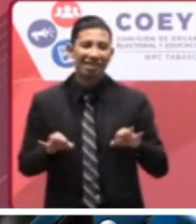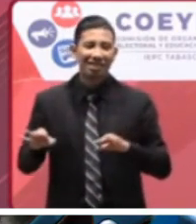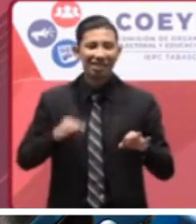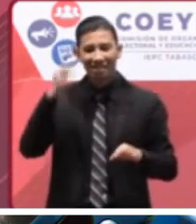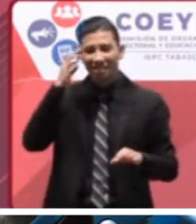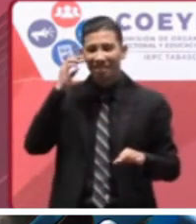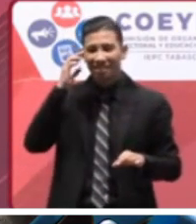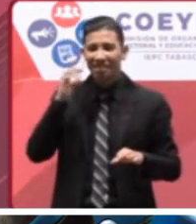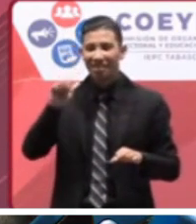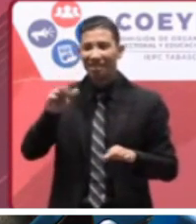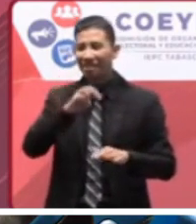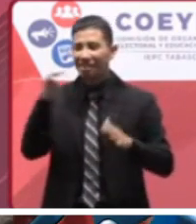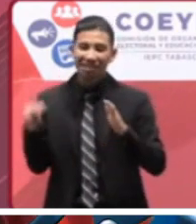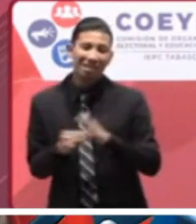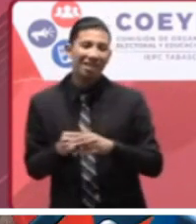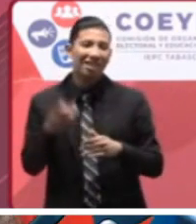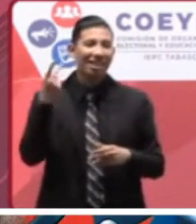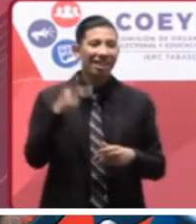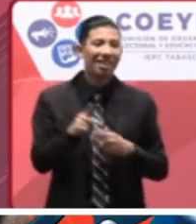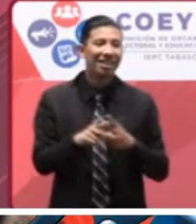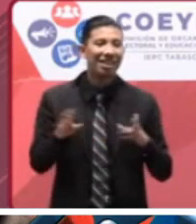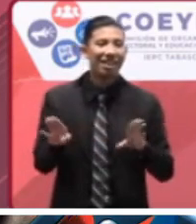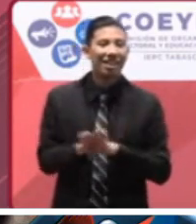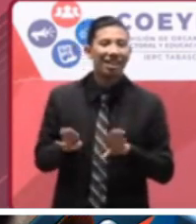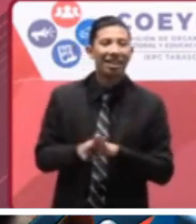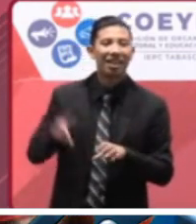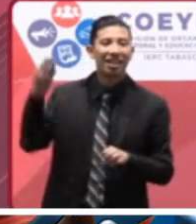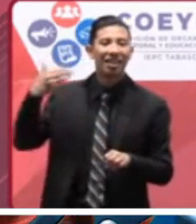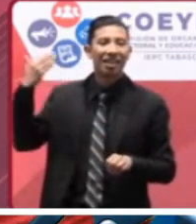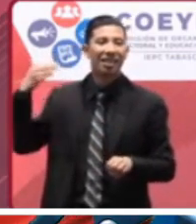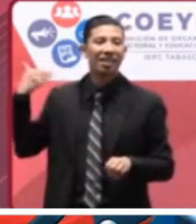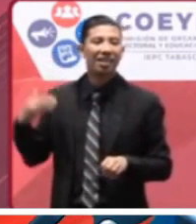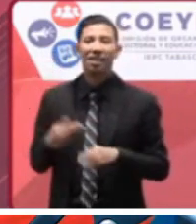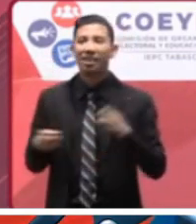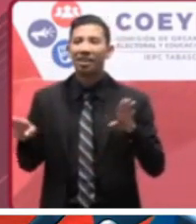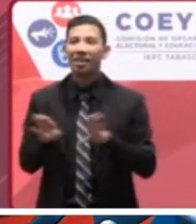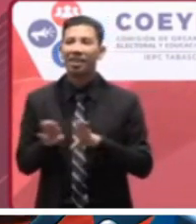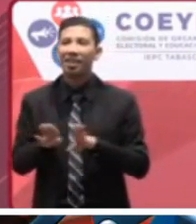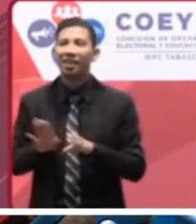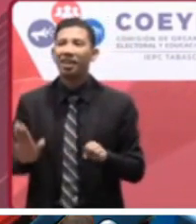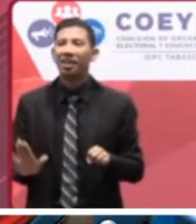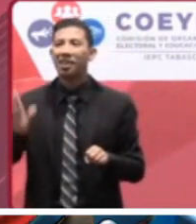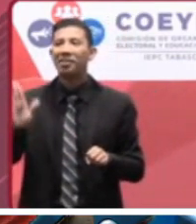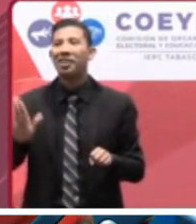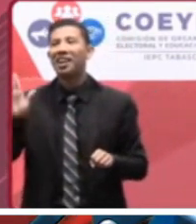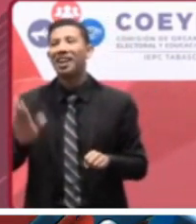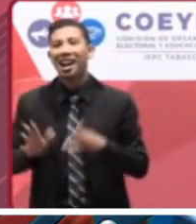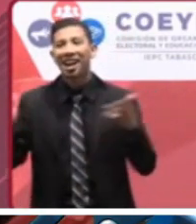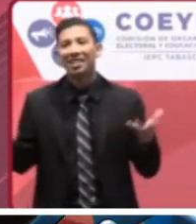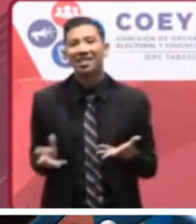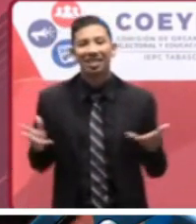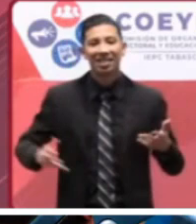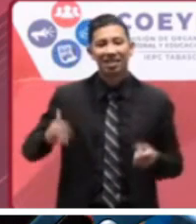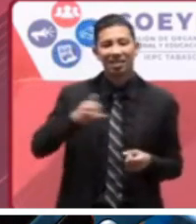Pero antes el salario sí era, y eran apariencias de hacer. Yo estoy